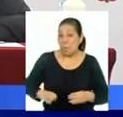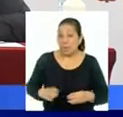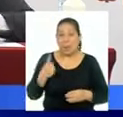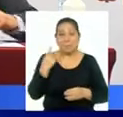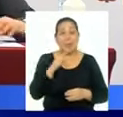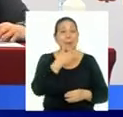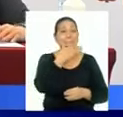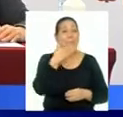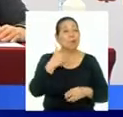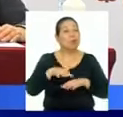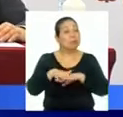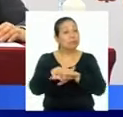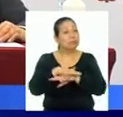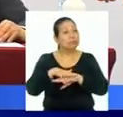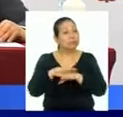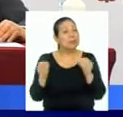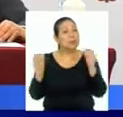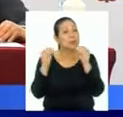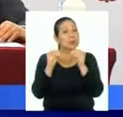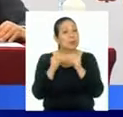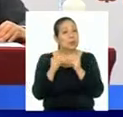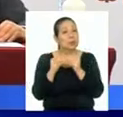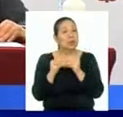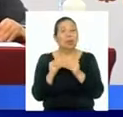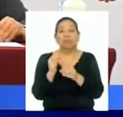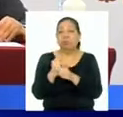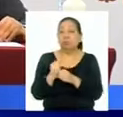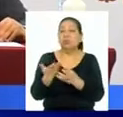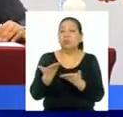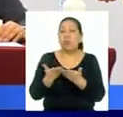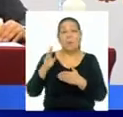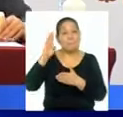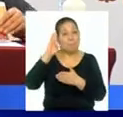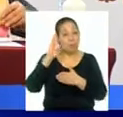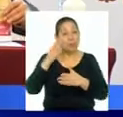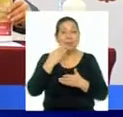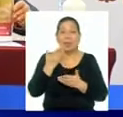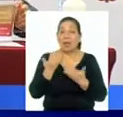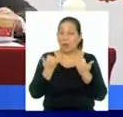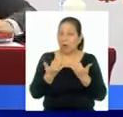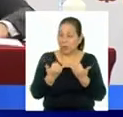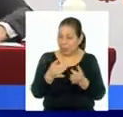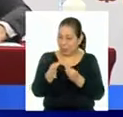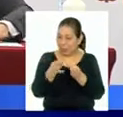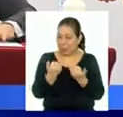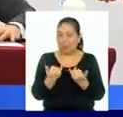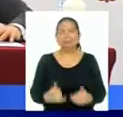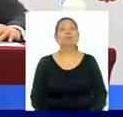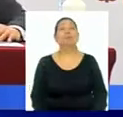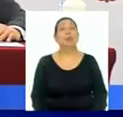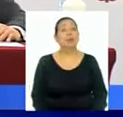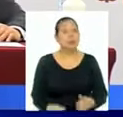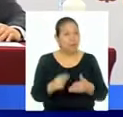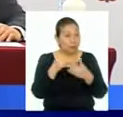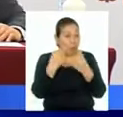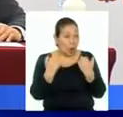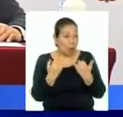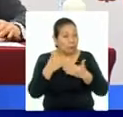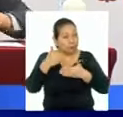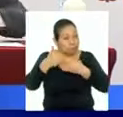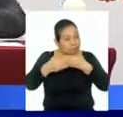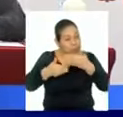lograr una mejor gestión de las unidades ejecutoras de la Policía Nacional. Ahora lo explicaré. Entonces, veamos